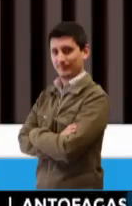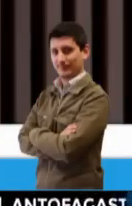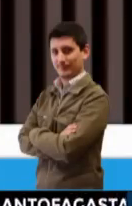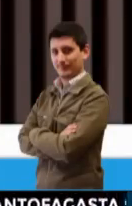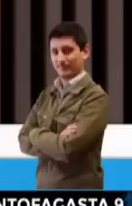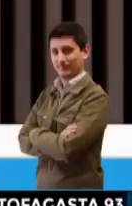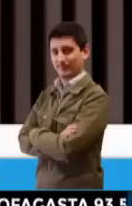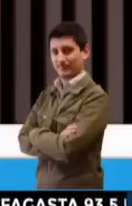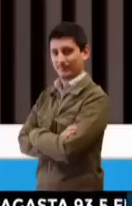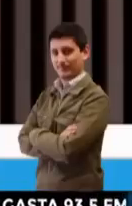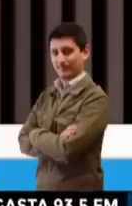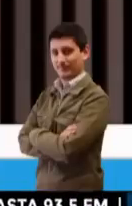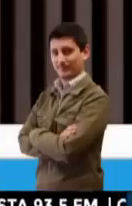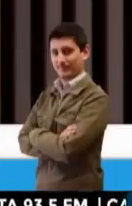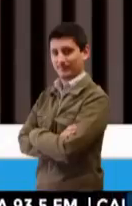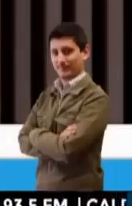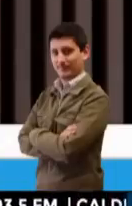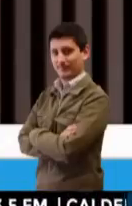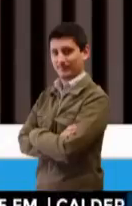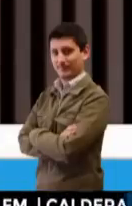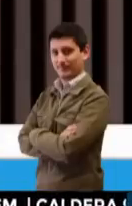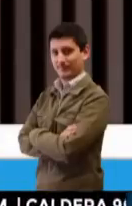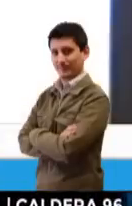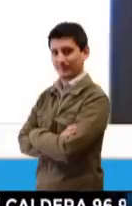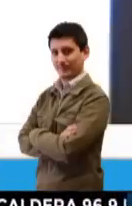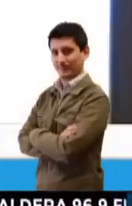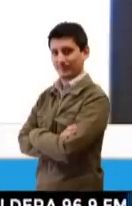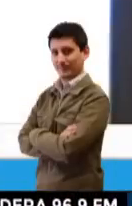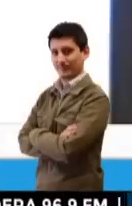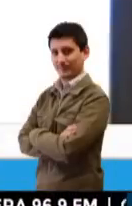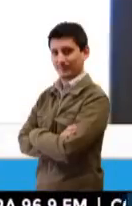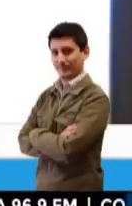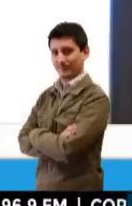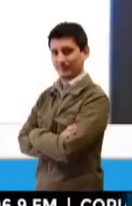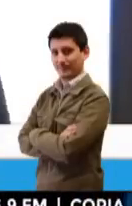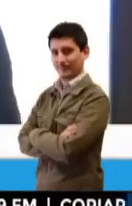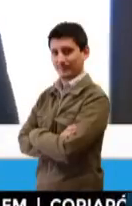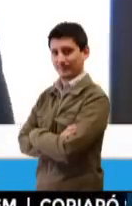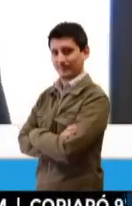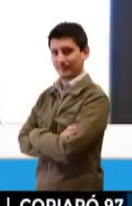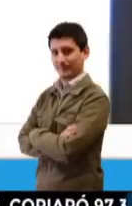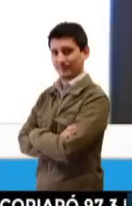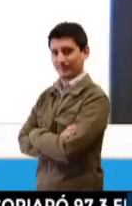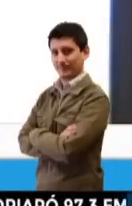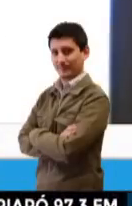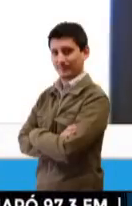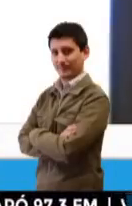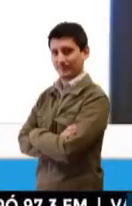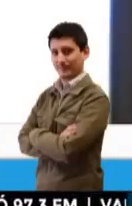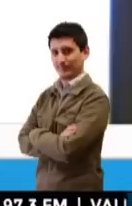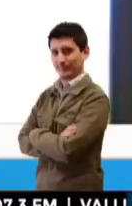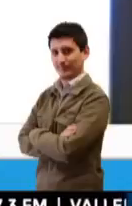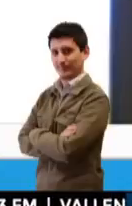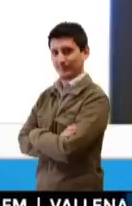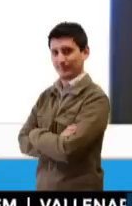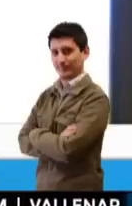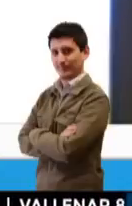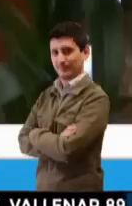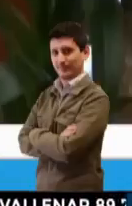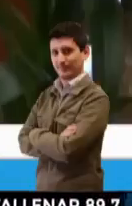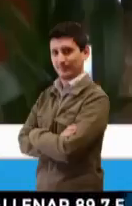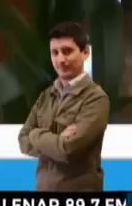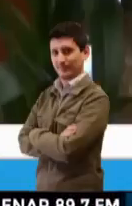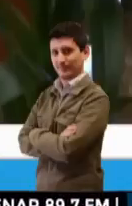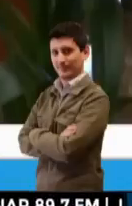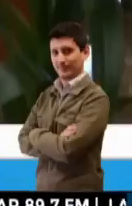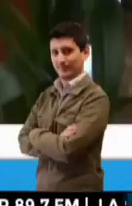o funcionaria, particularmente quienes son de exclusiva confianza, no actúan de manera proactiva cuando hay denuncias de este calibre,